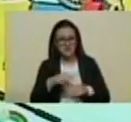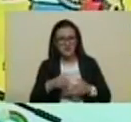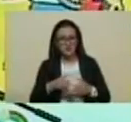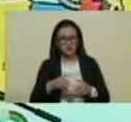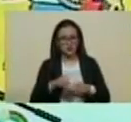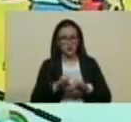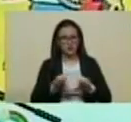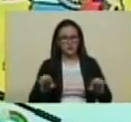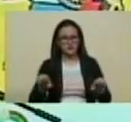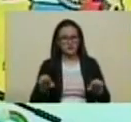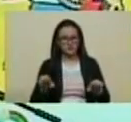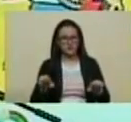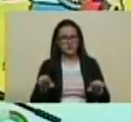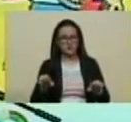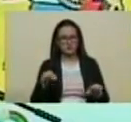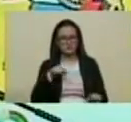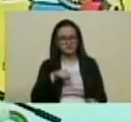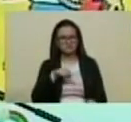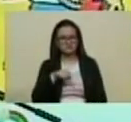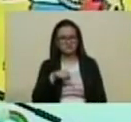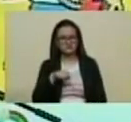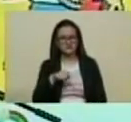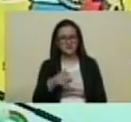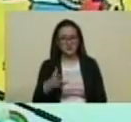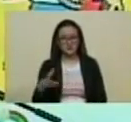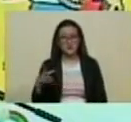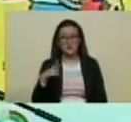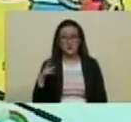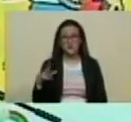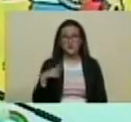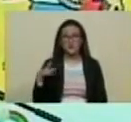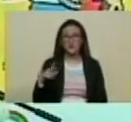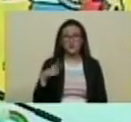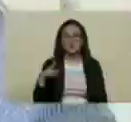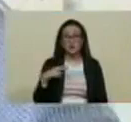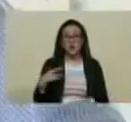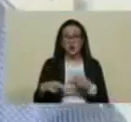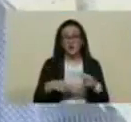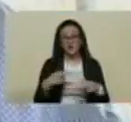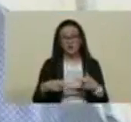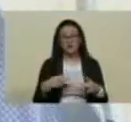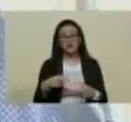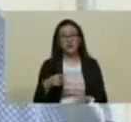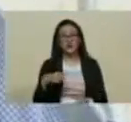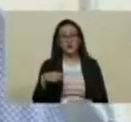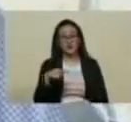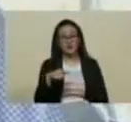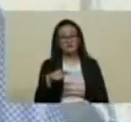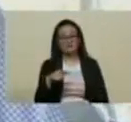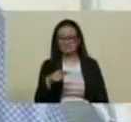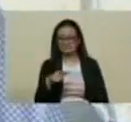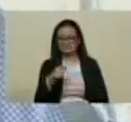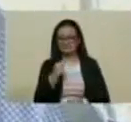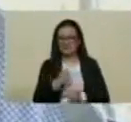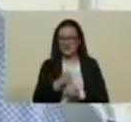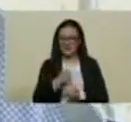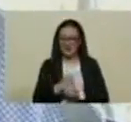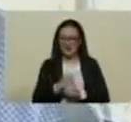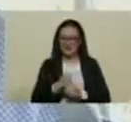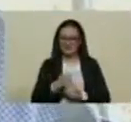Educación verdaderamente que es un lujo para la revolución, porque es un cuadro político,